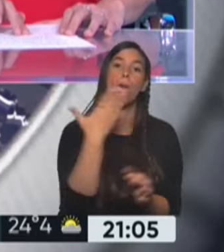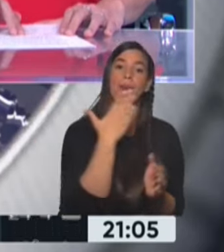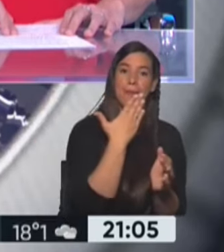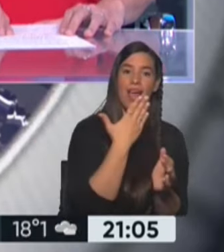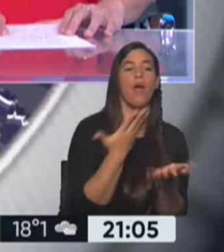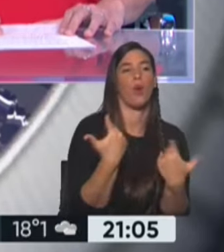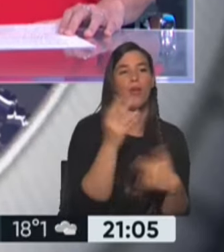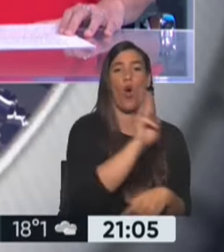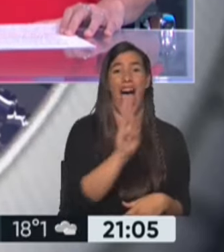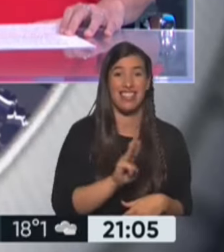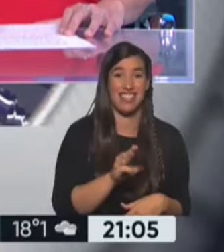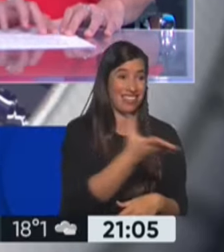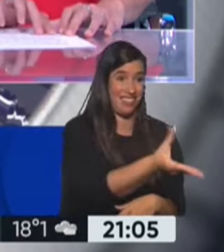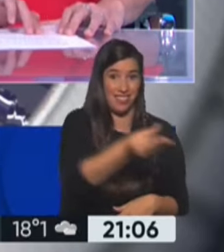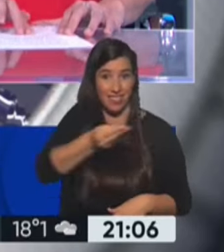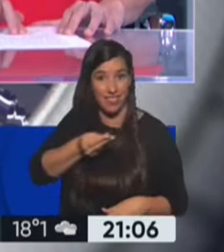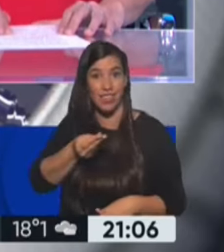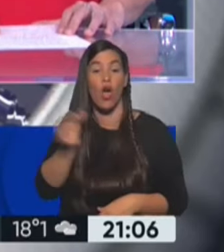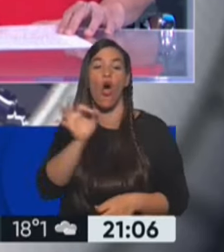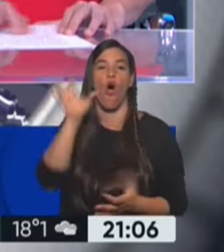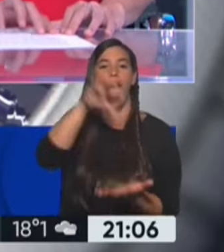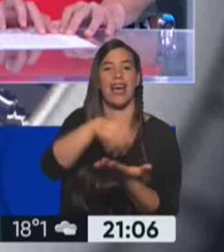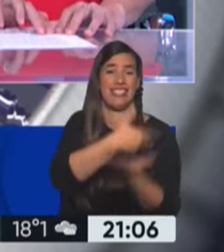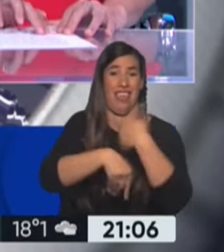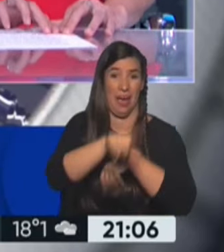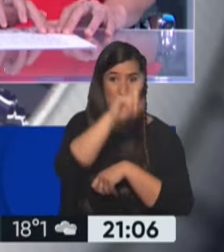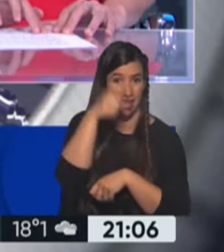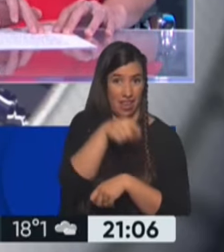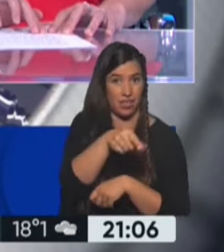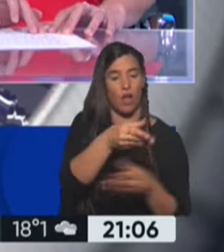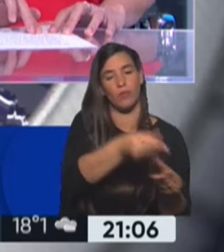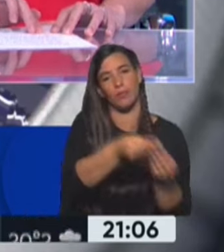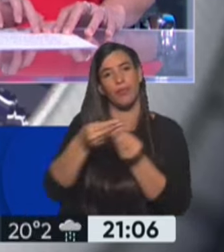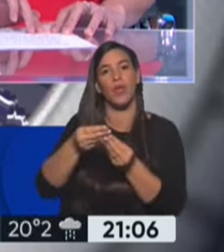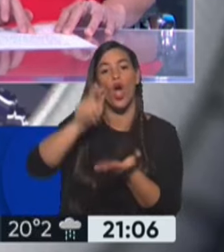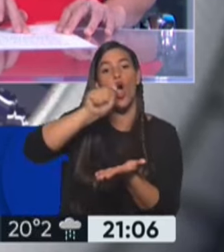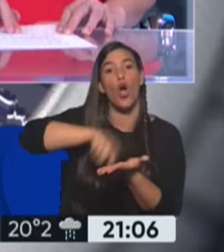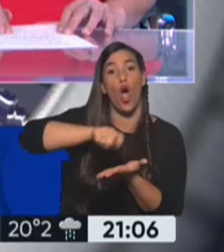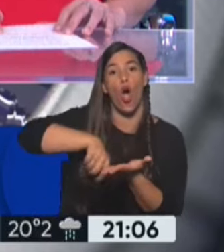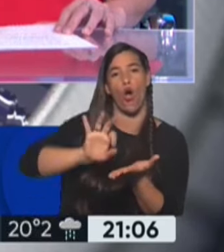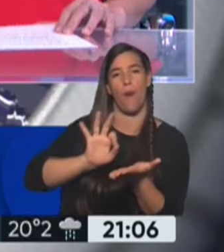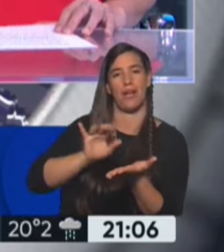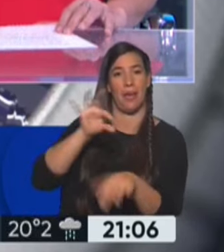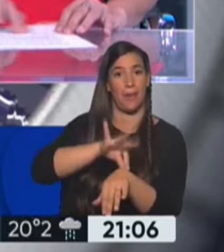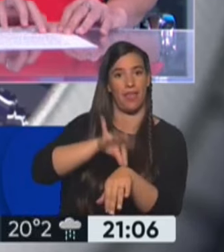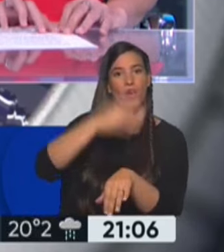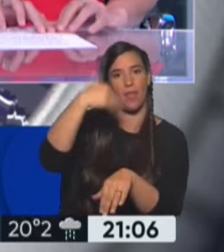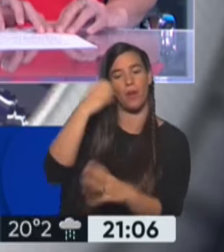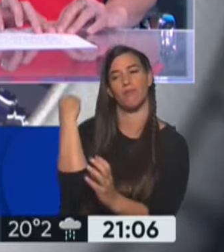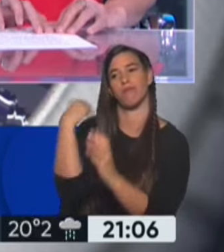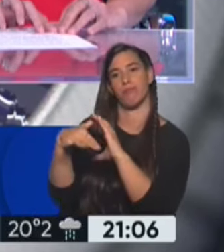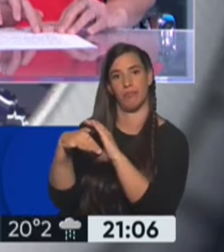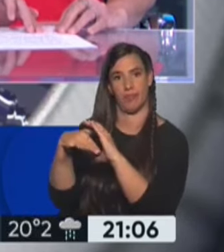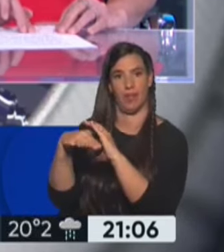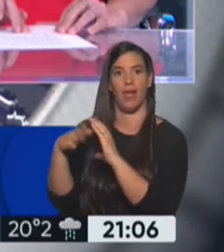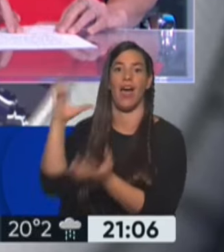en el ANSES o en la ANDIS, lo, sí, completa el médico y lo llevamos o lo enviamos por correo a la Agencia de Discapacidad. Uh-huh. ¿Quiénes